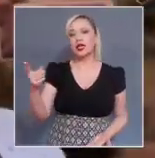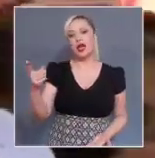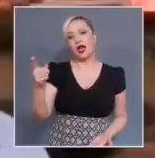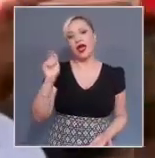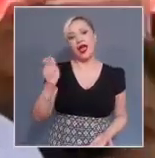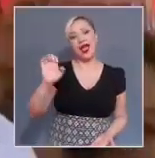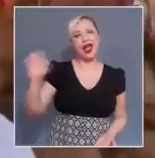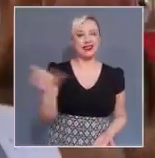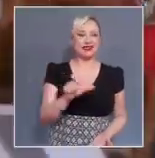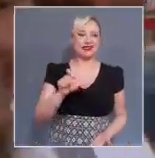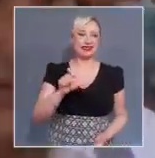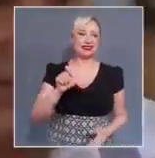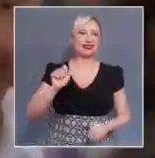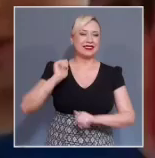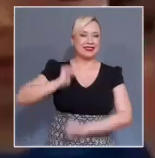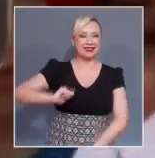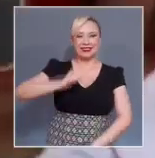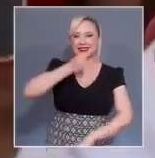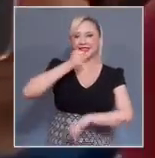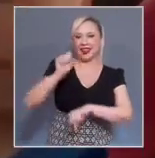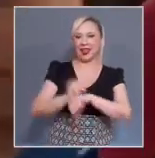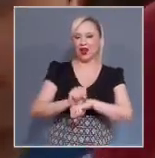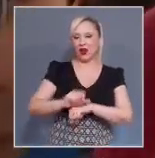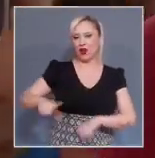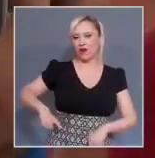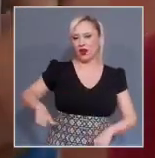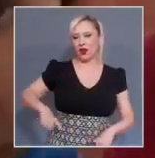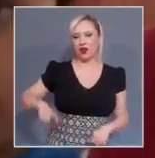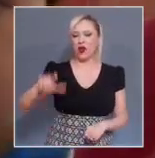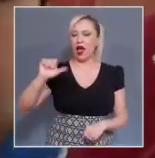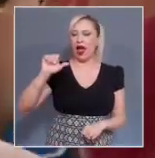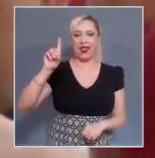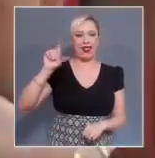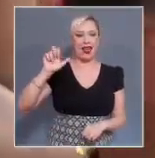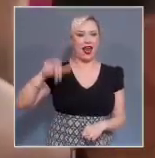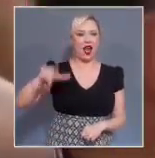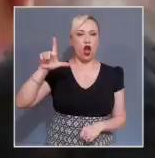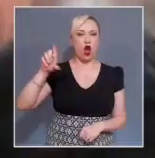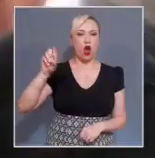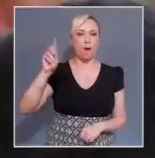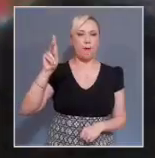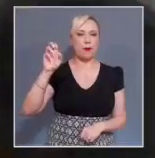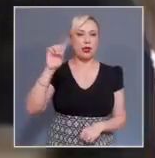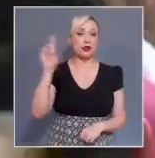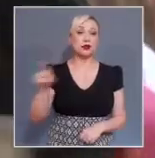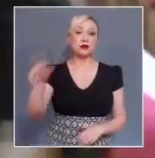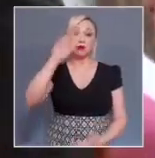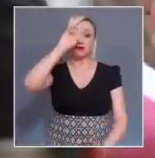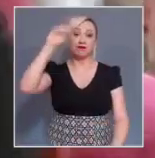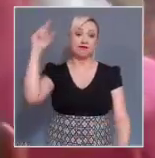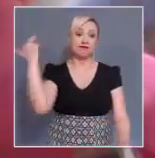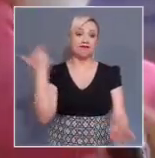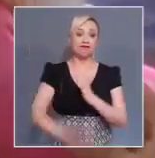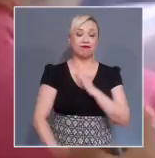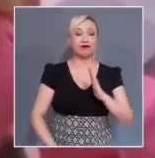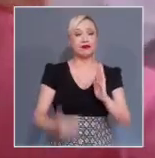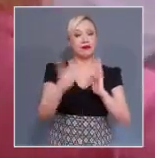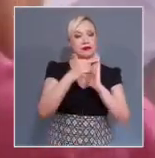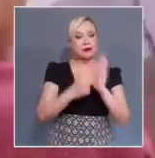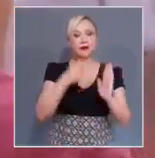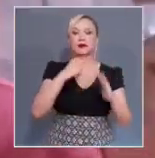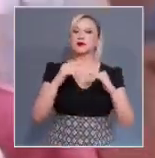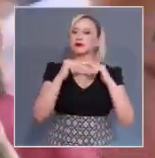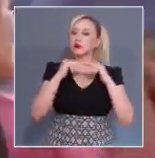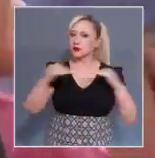Adán Augusto López, vulneró los principios de imparcialidad, neutralidad y equidad en la contienda por asistir a un acto proselitista